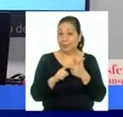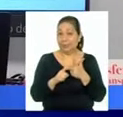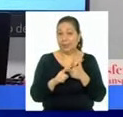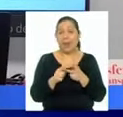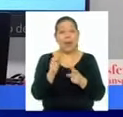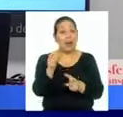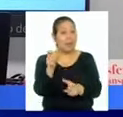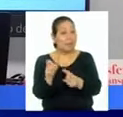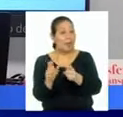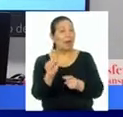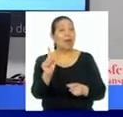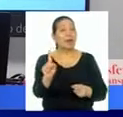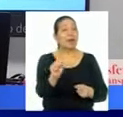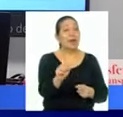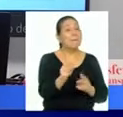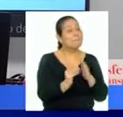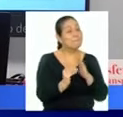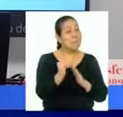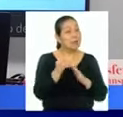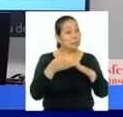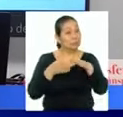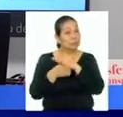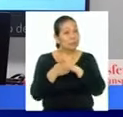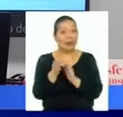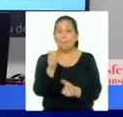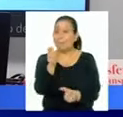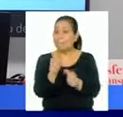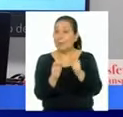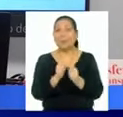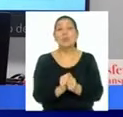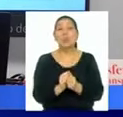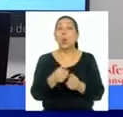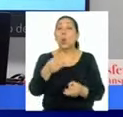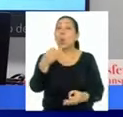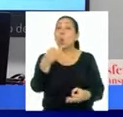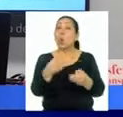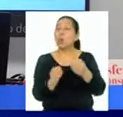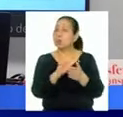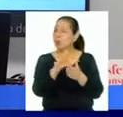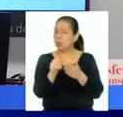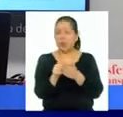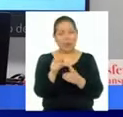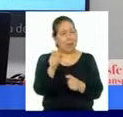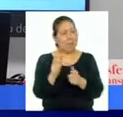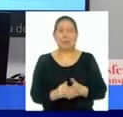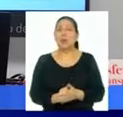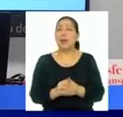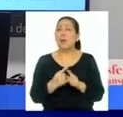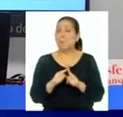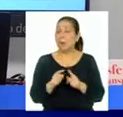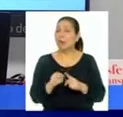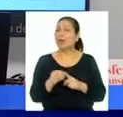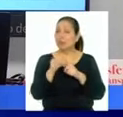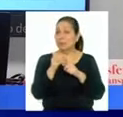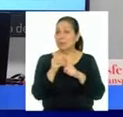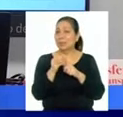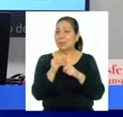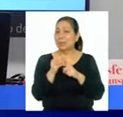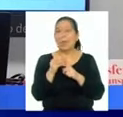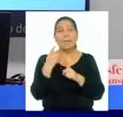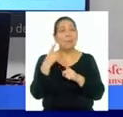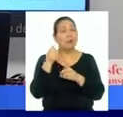la ciudadanía, tiene que ver con el mayor acceso de los ciudadanos a la justicia, de todas las personas, pero en especial también en